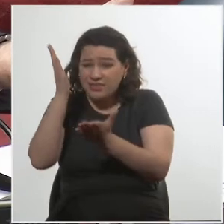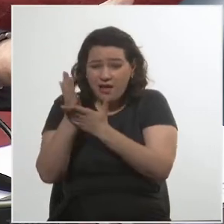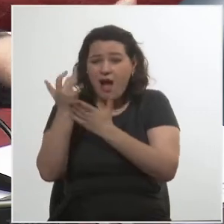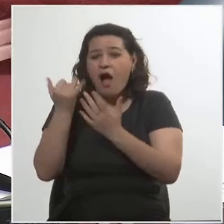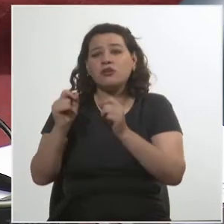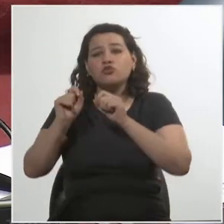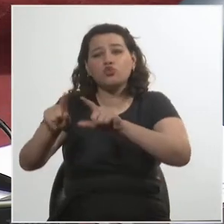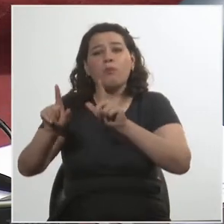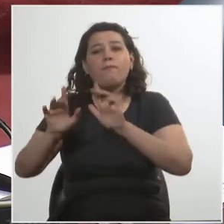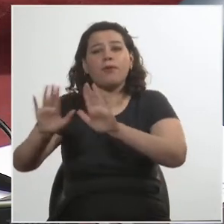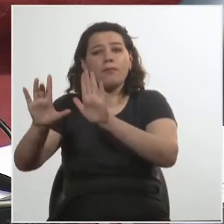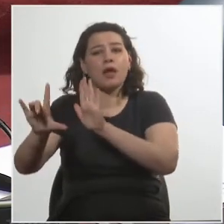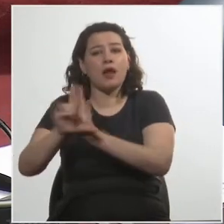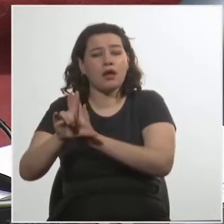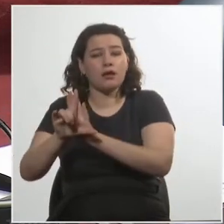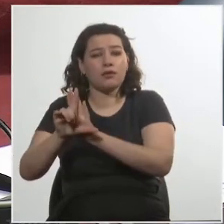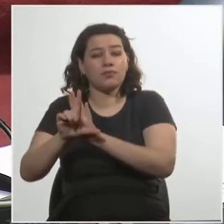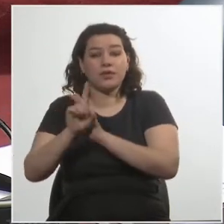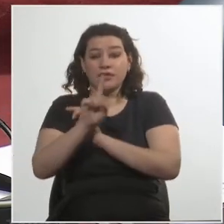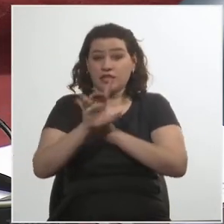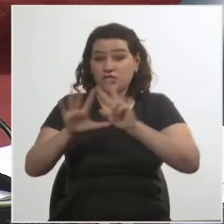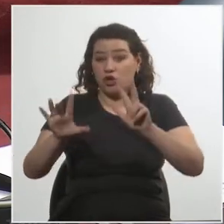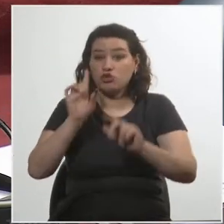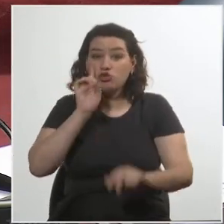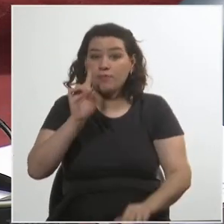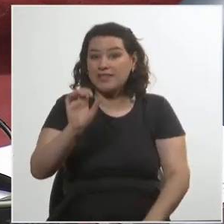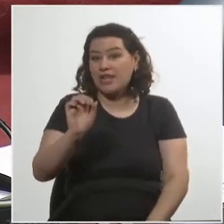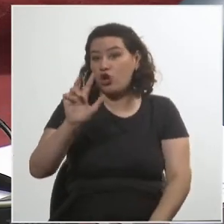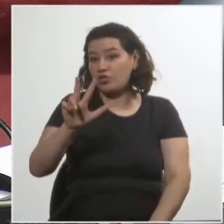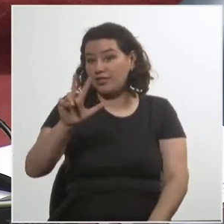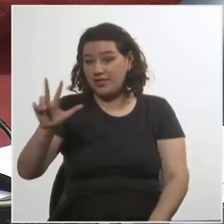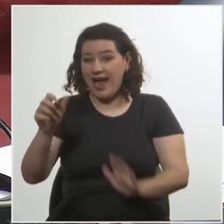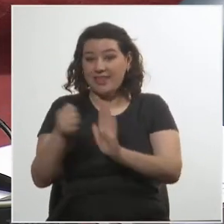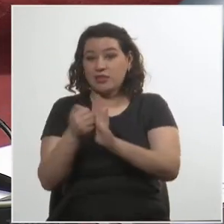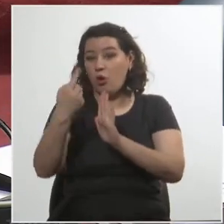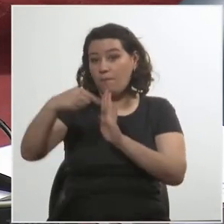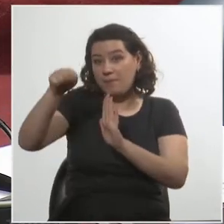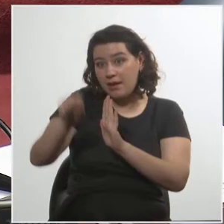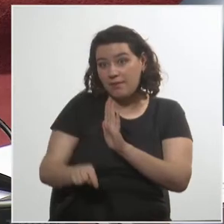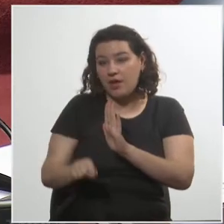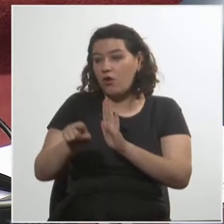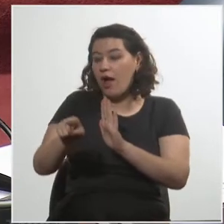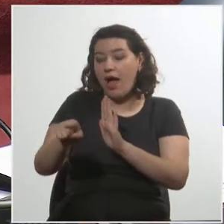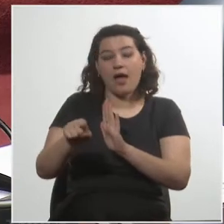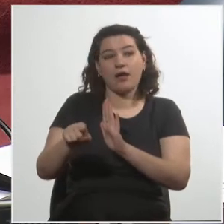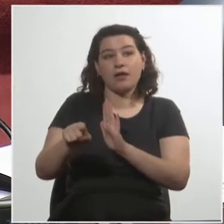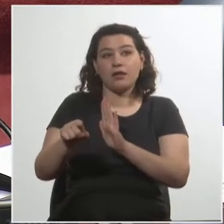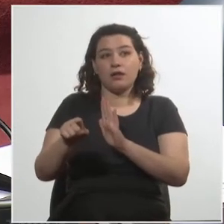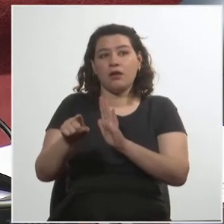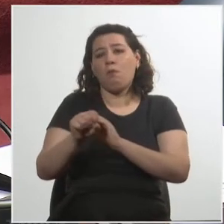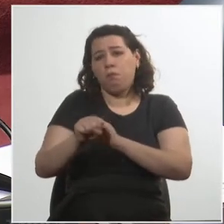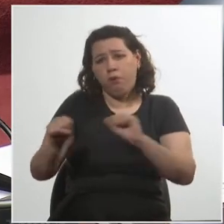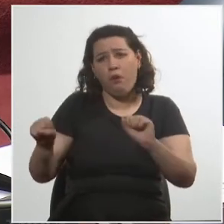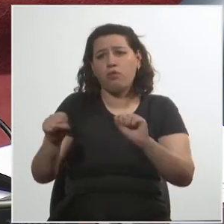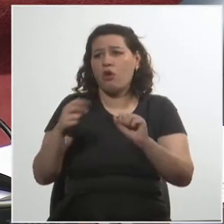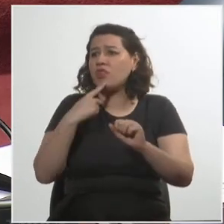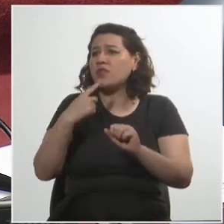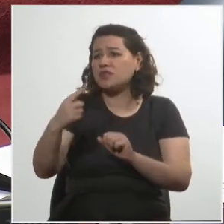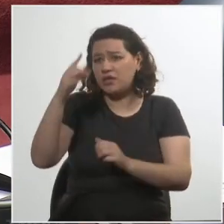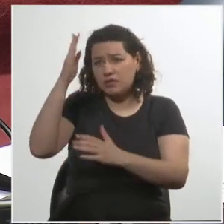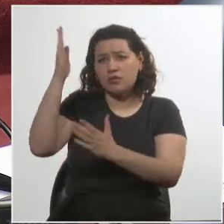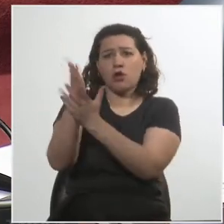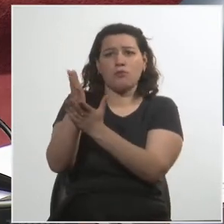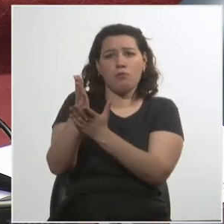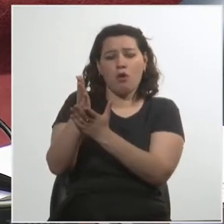otras leyes de hecho la dieciocho mil treinta y tres en su Artículo primero pudo haber hablado de terrorismo